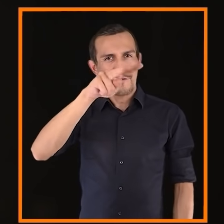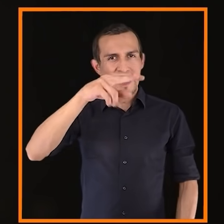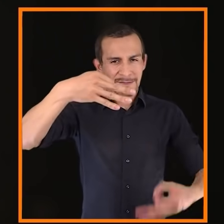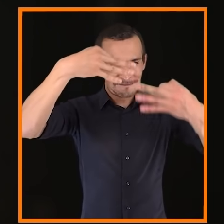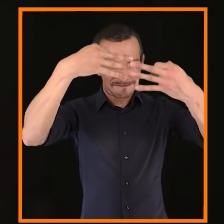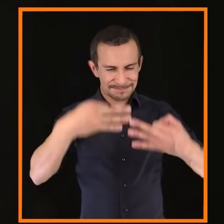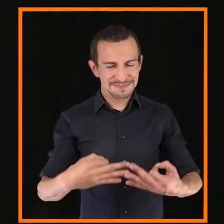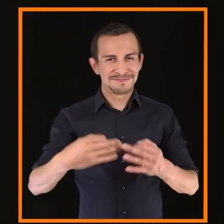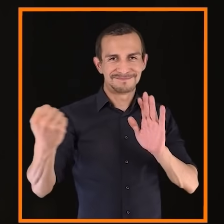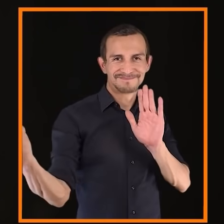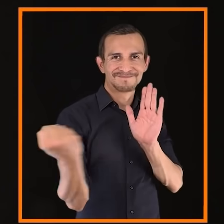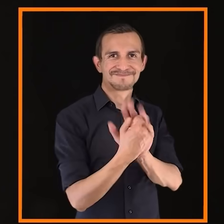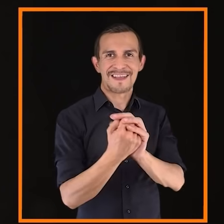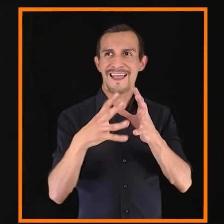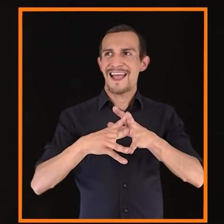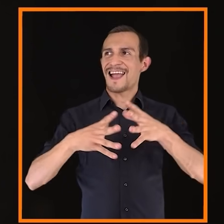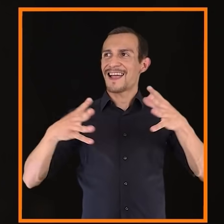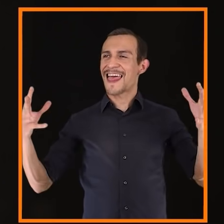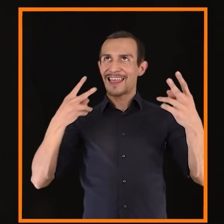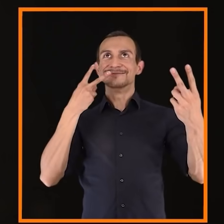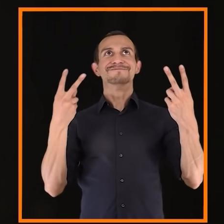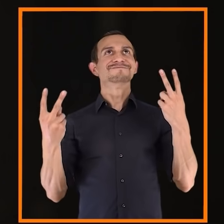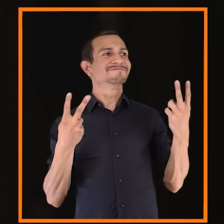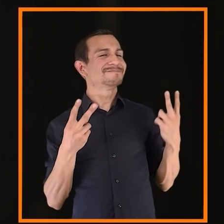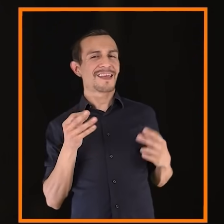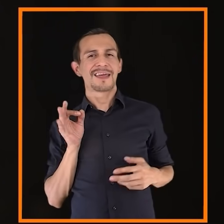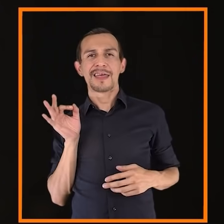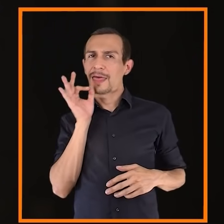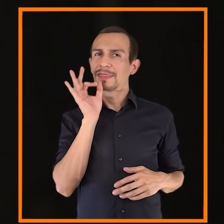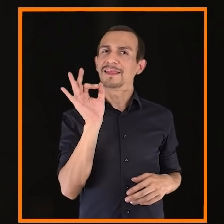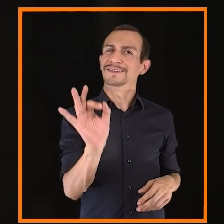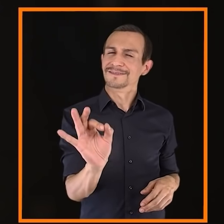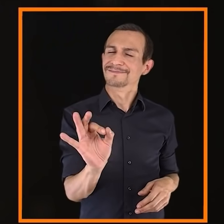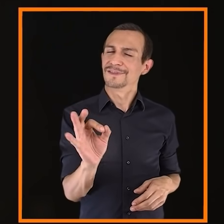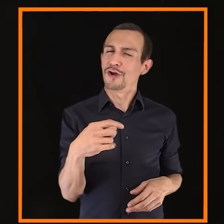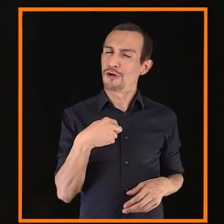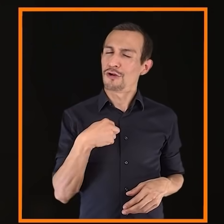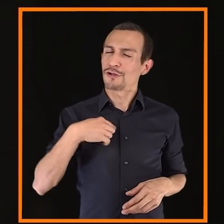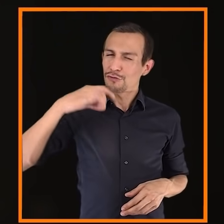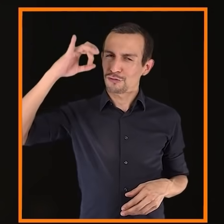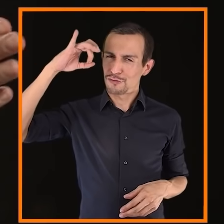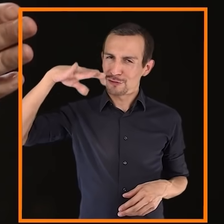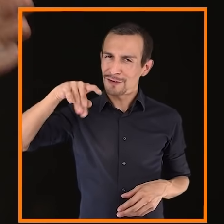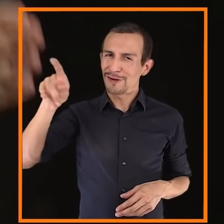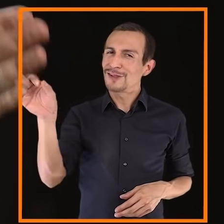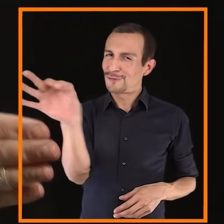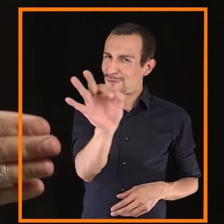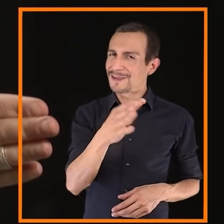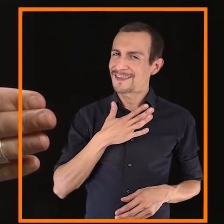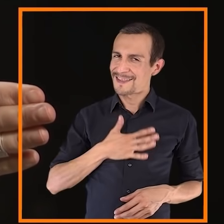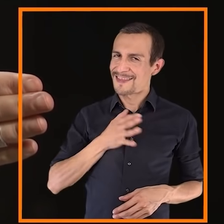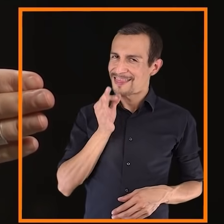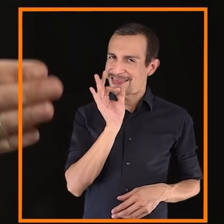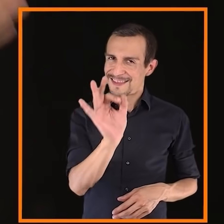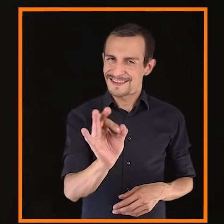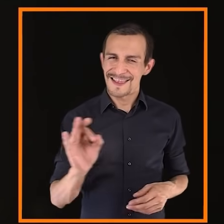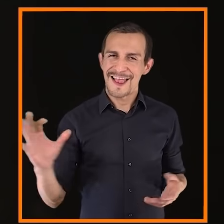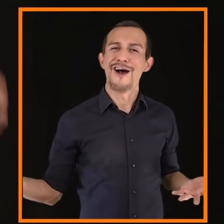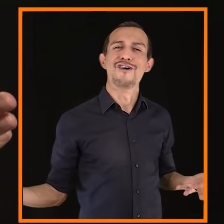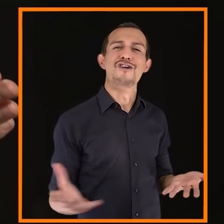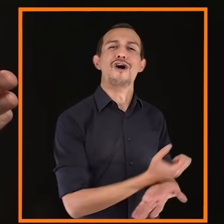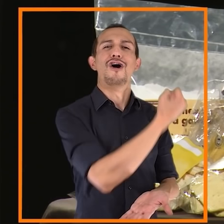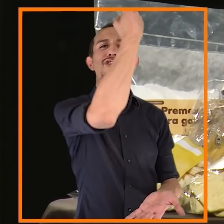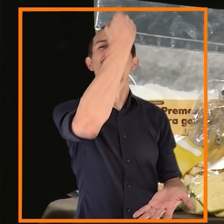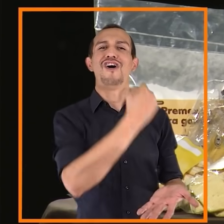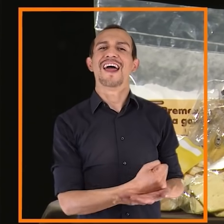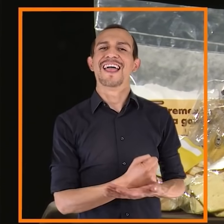veas plasmado en grande, ¿cierto? Y digas lo que yo sé que quieres decir. Lo